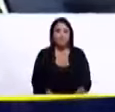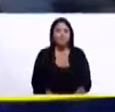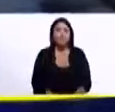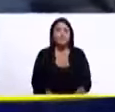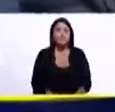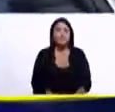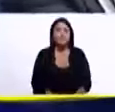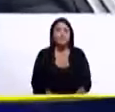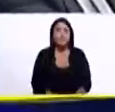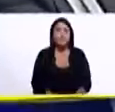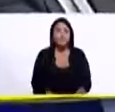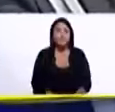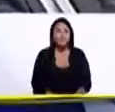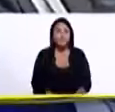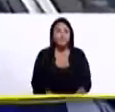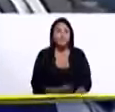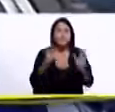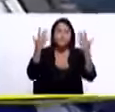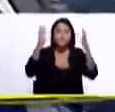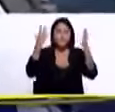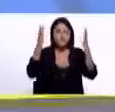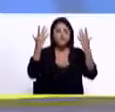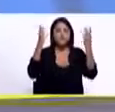coercitivas unilaterales.